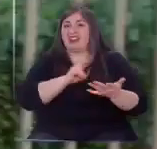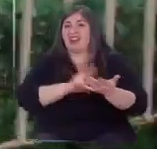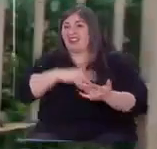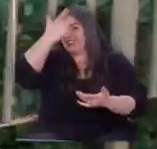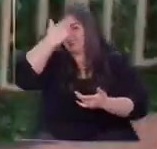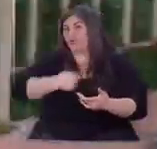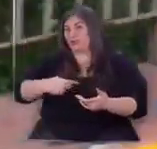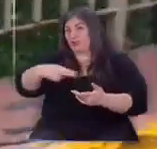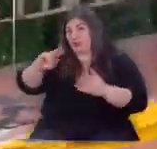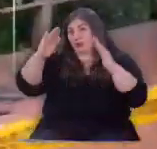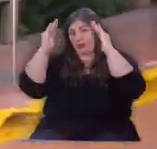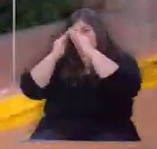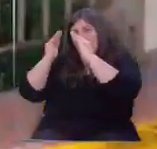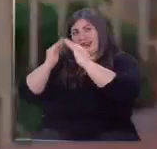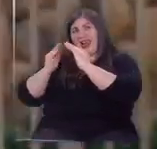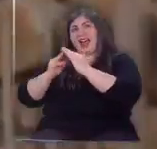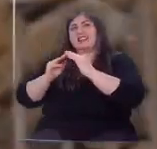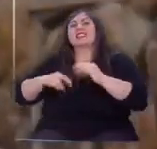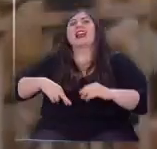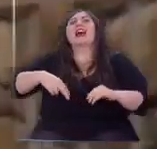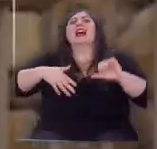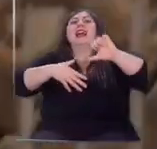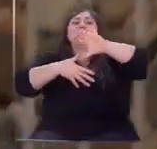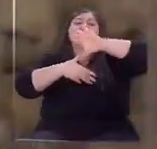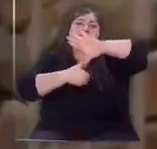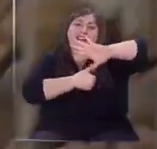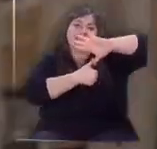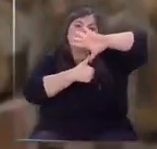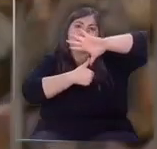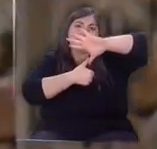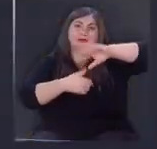verá desde su encierro en Norteamérica.